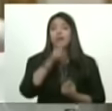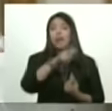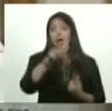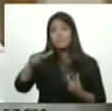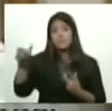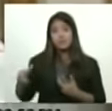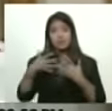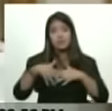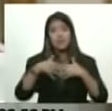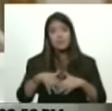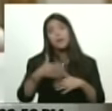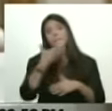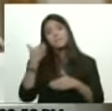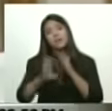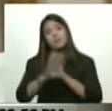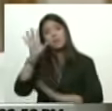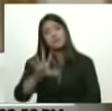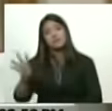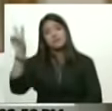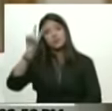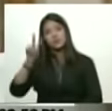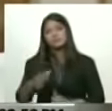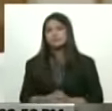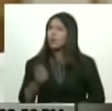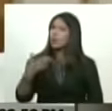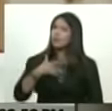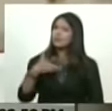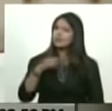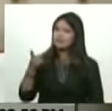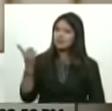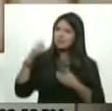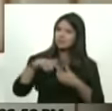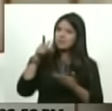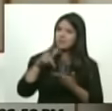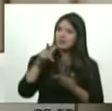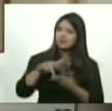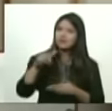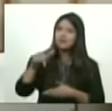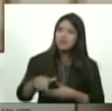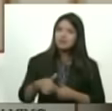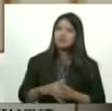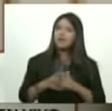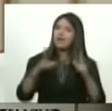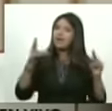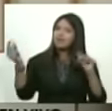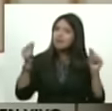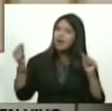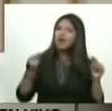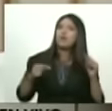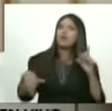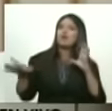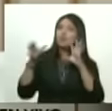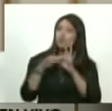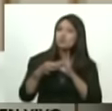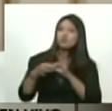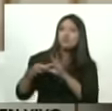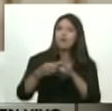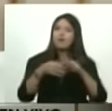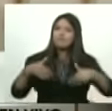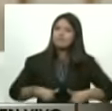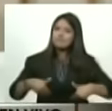de los empresarios, para la mejora del país. ¿Cómo te sientes al ser parte de este diálogo, de esta unificación de esfuerzos